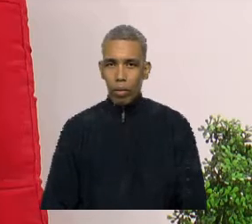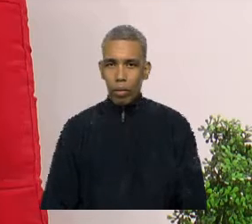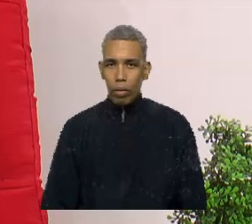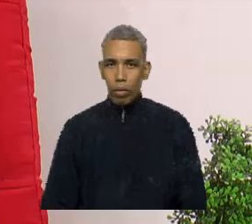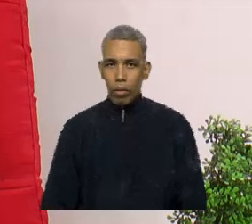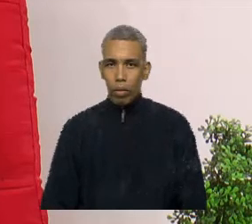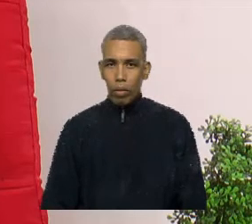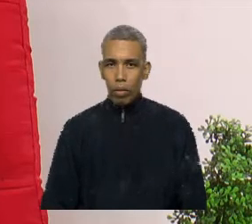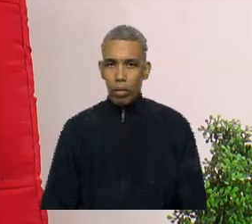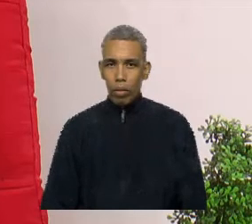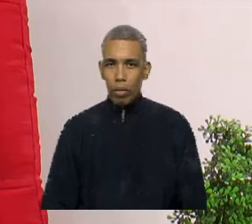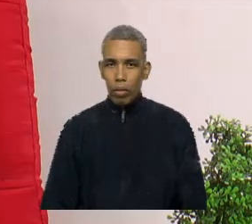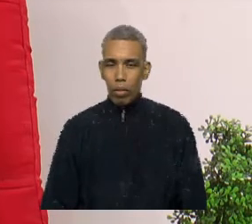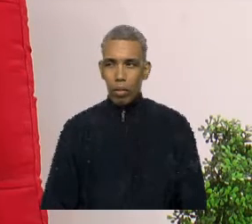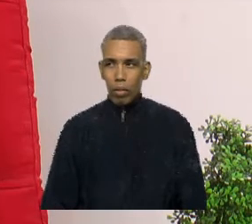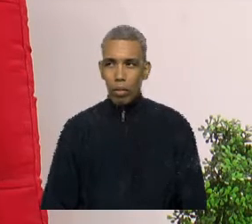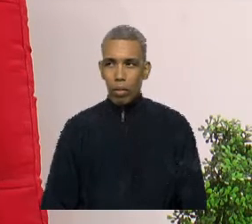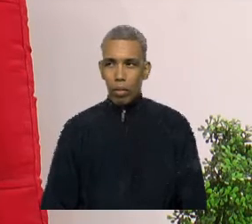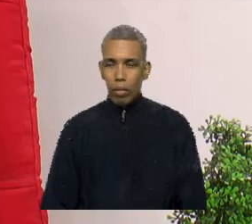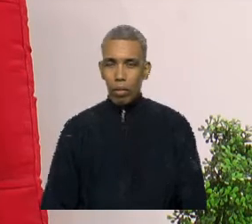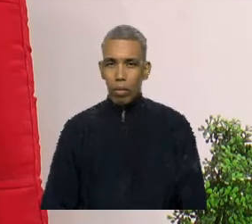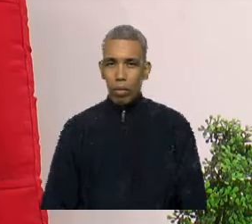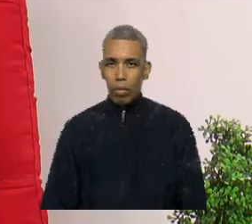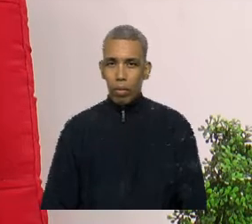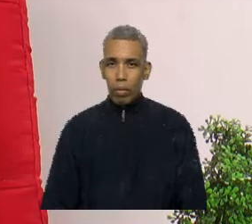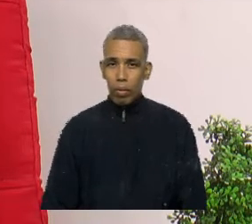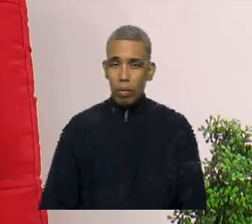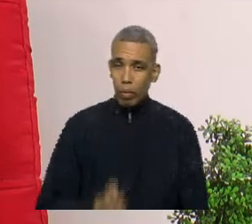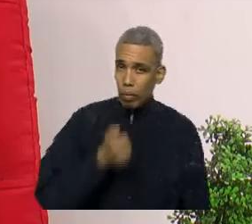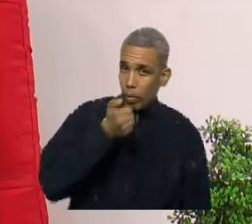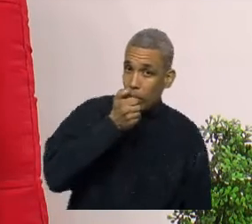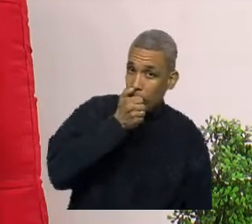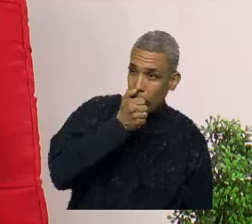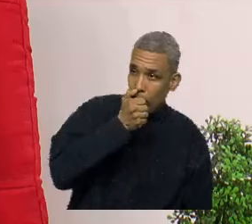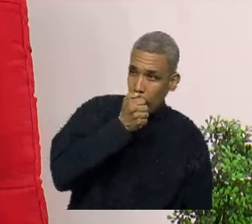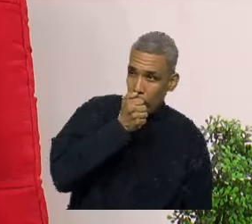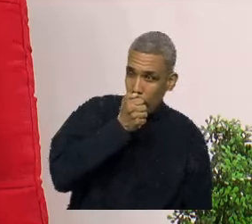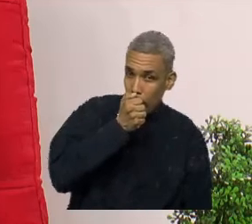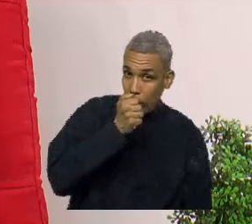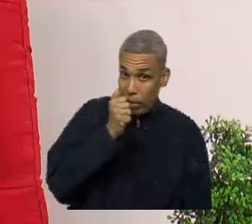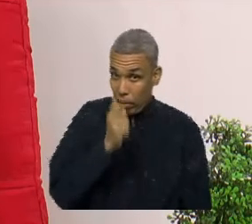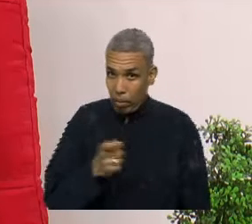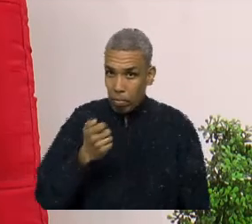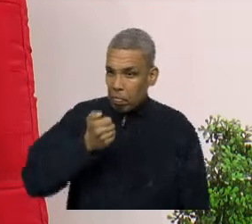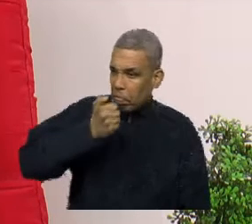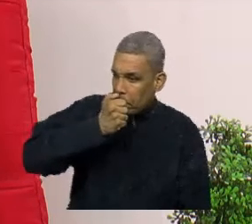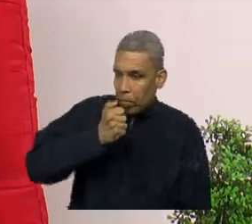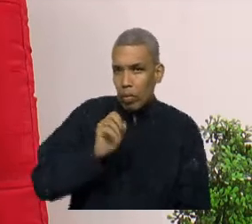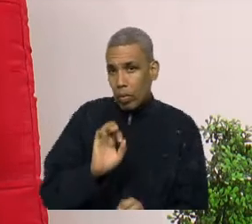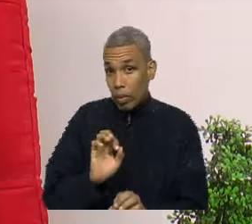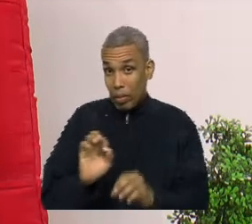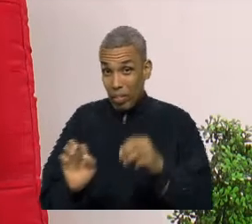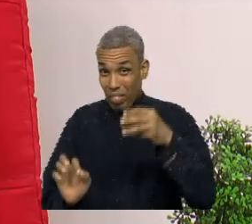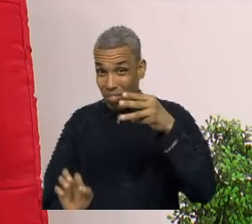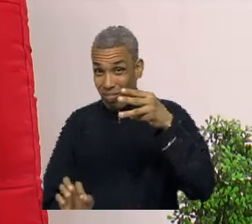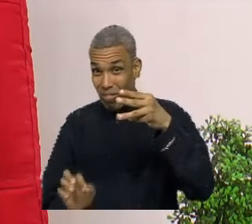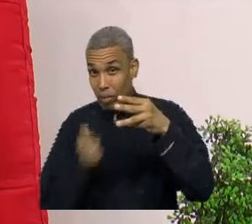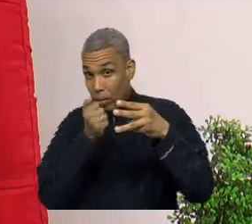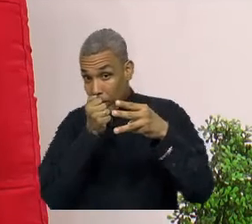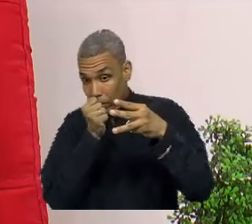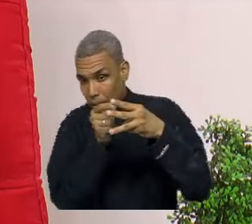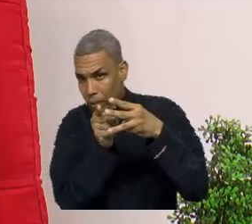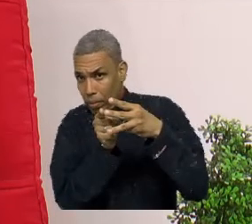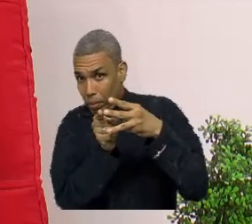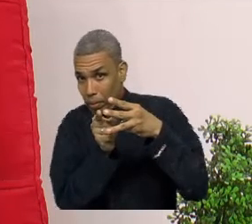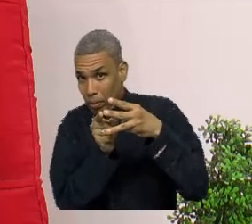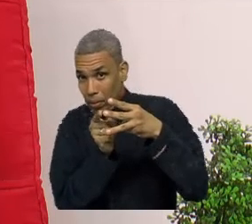problema. La medicación inhalada, a diferencia de la de medicación tomada o inyectada, tiene una gran ventaja, y es que